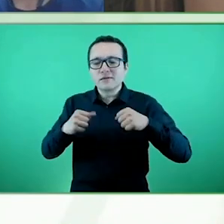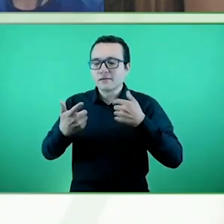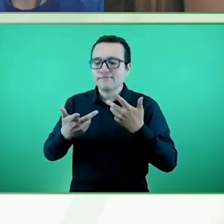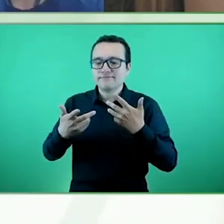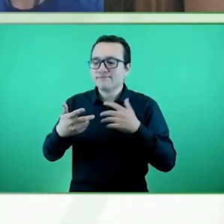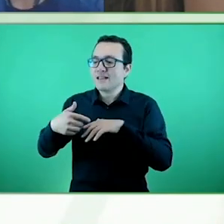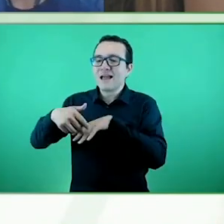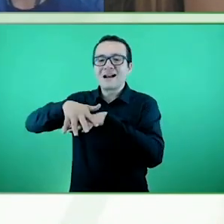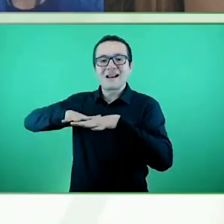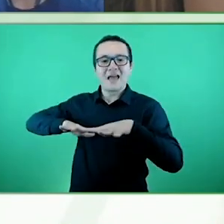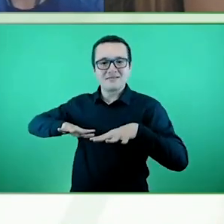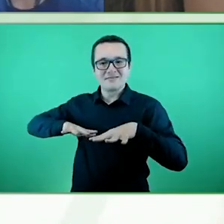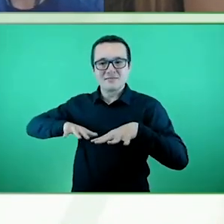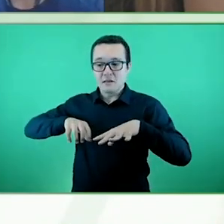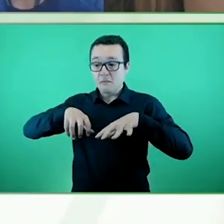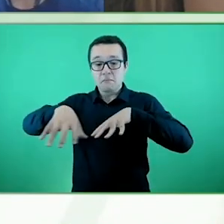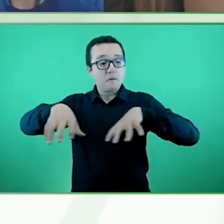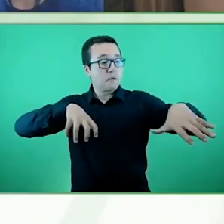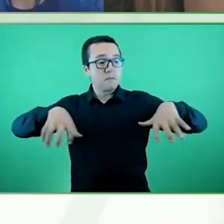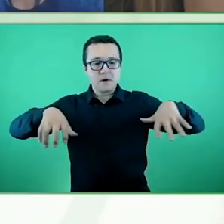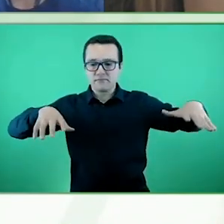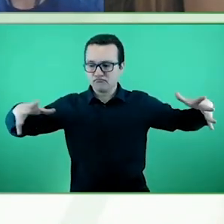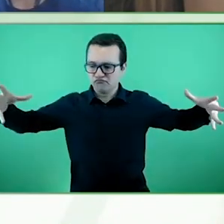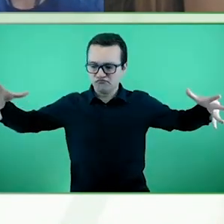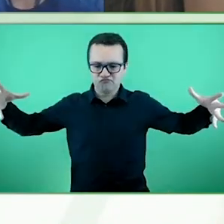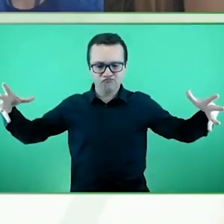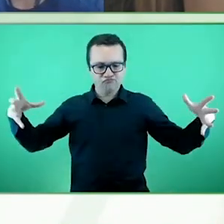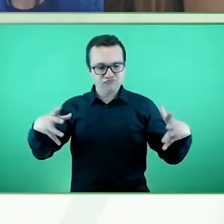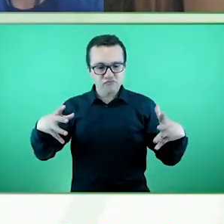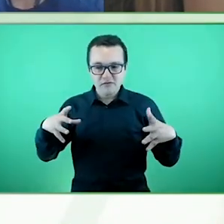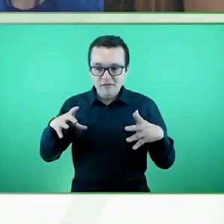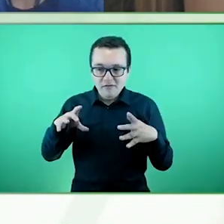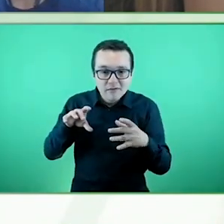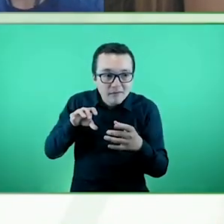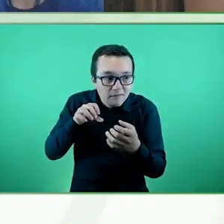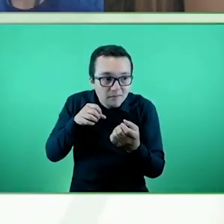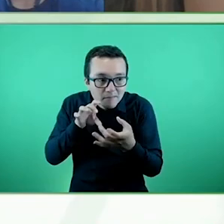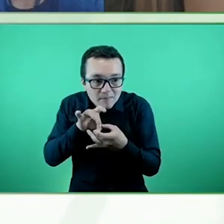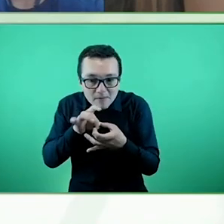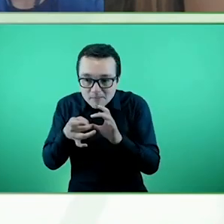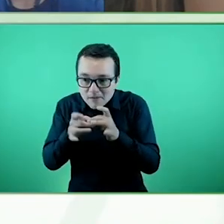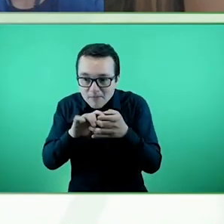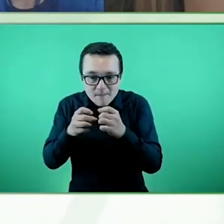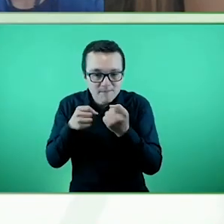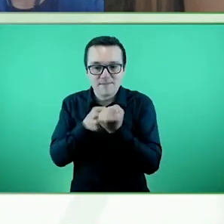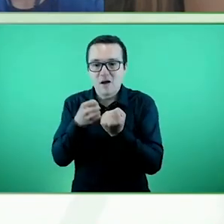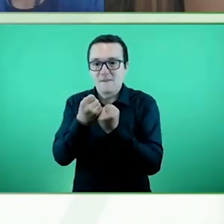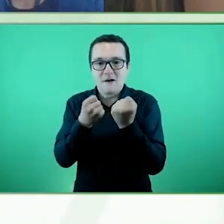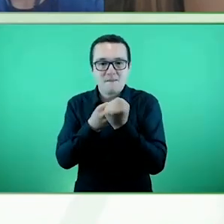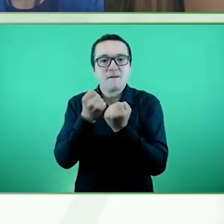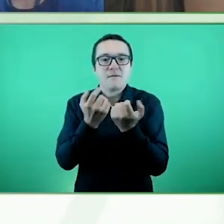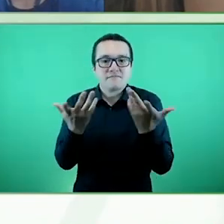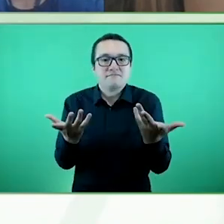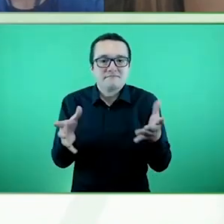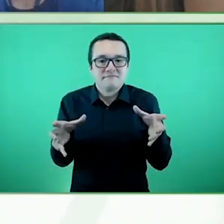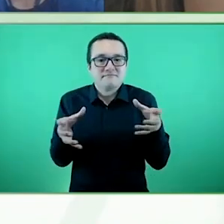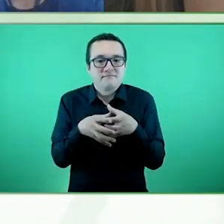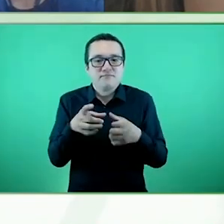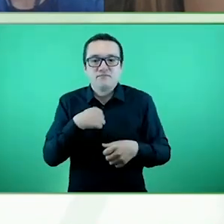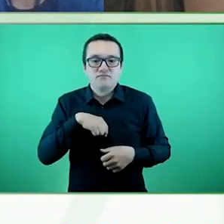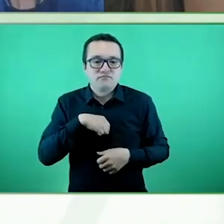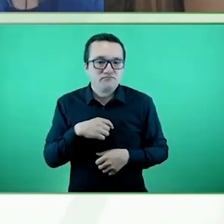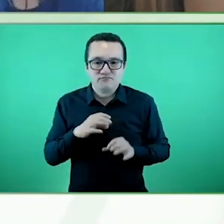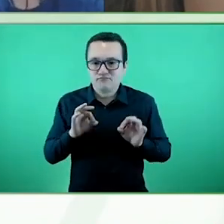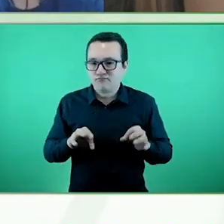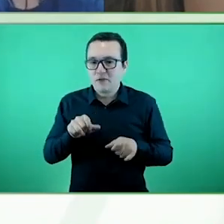dedicamos a la cooperación de organizaciones de la sociedad civil, de organismos internacionales,